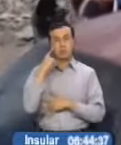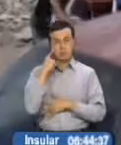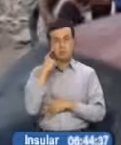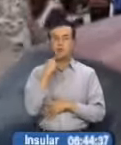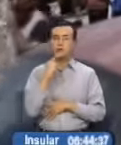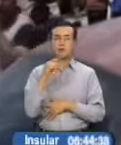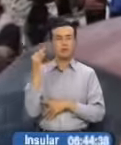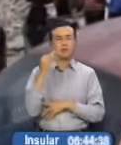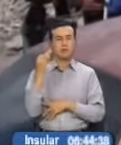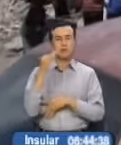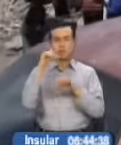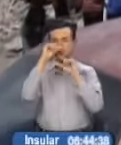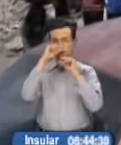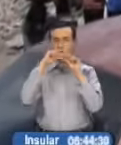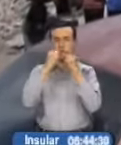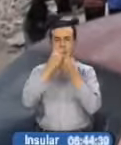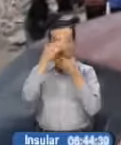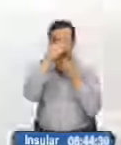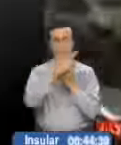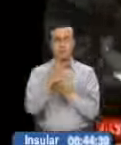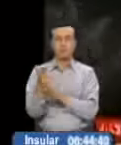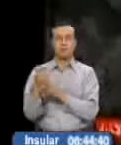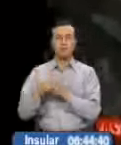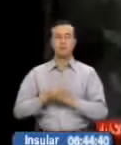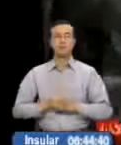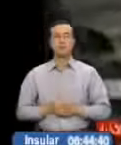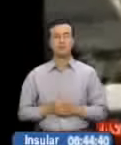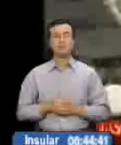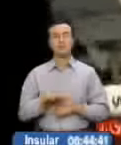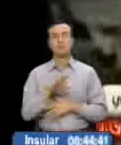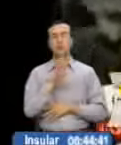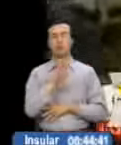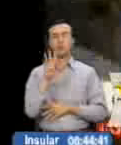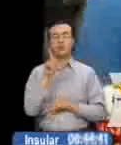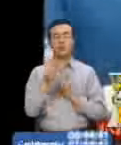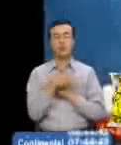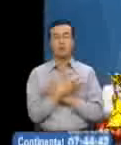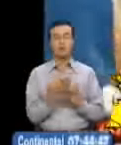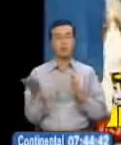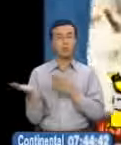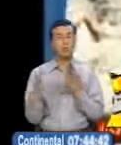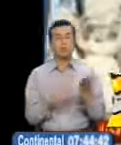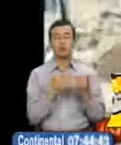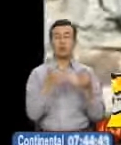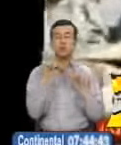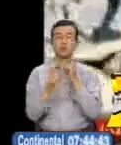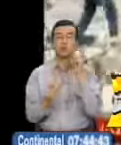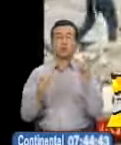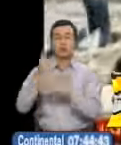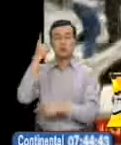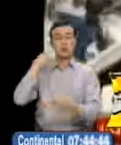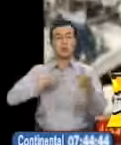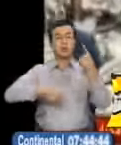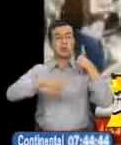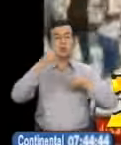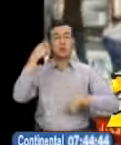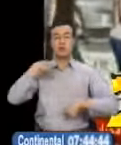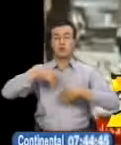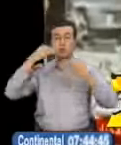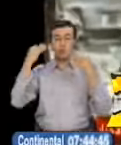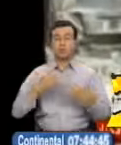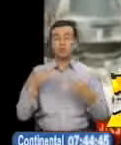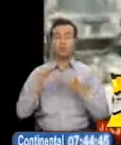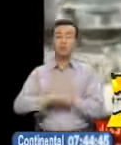del grupo Estado Islámico. Al menos 44 personas murieron y decenas más resultaron heridas cuando un